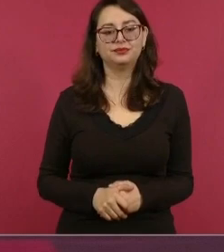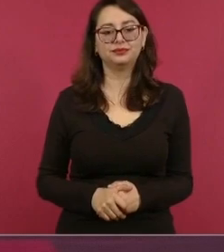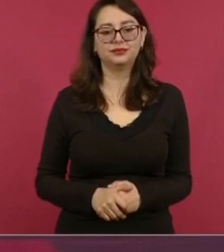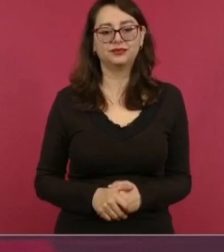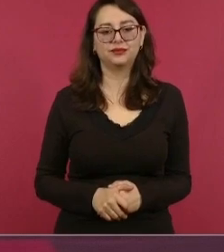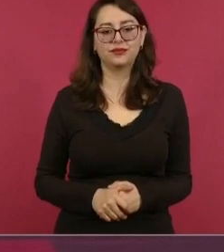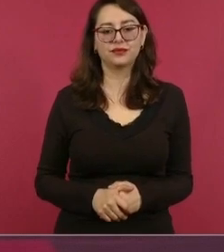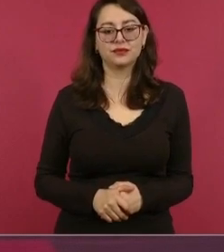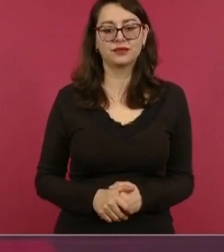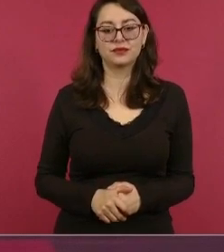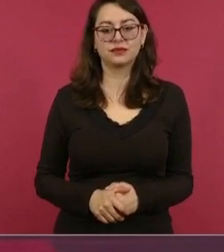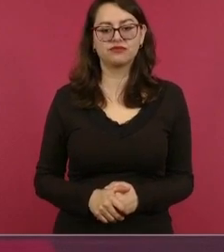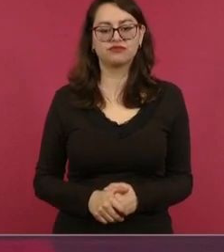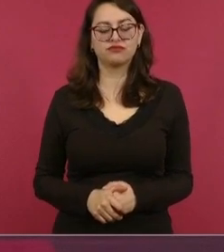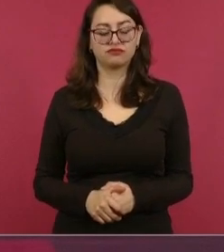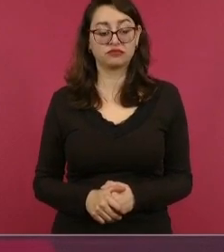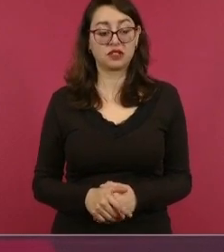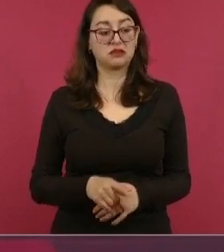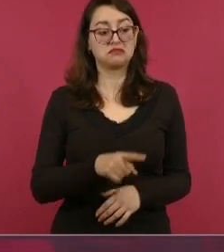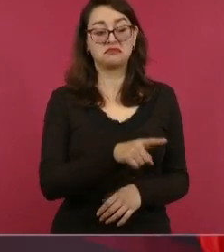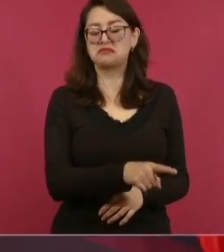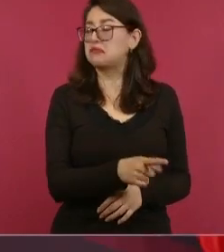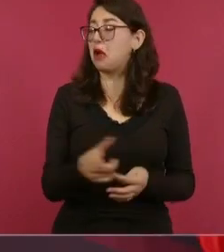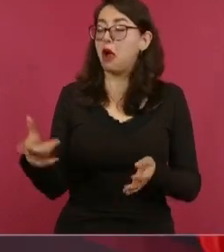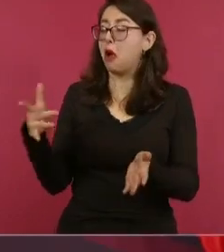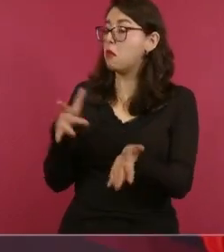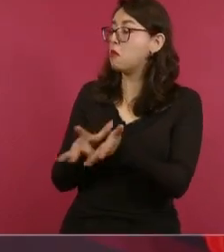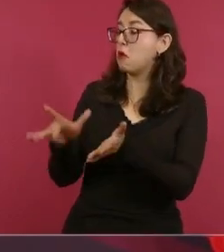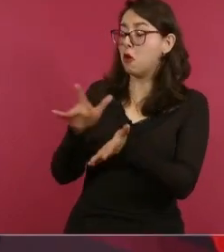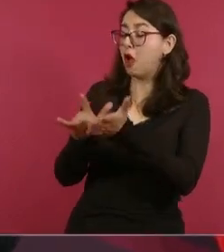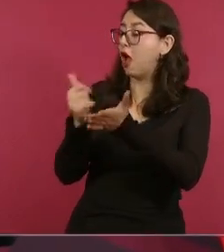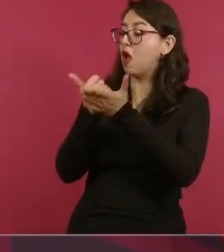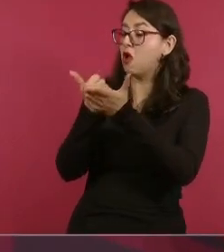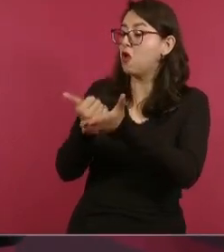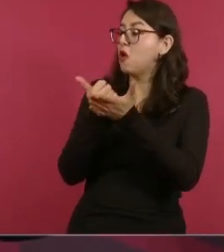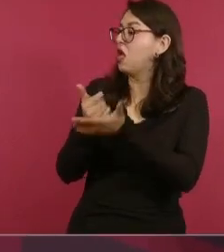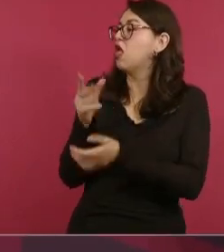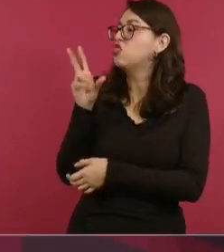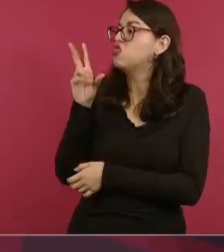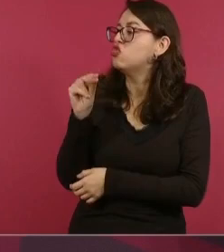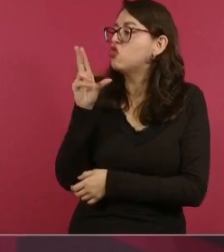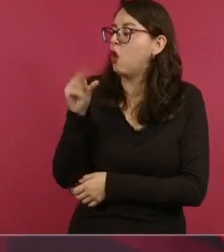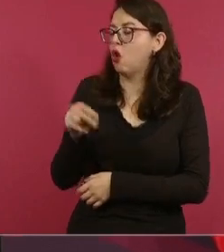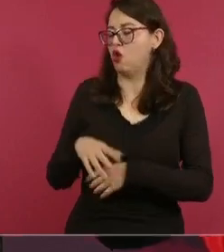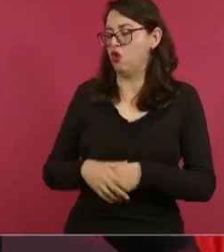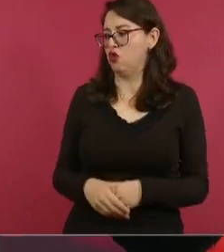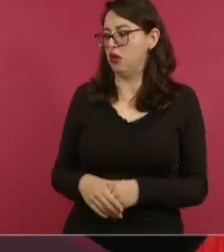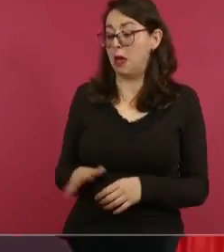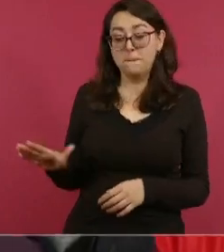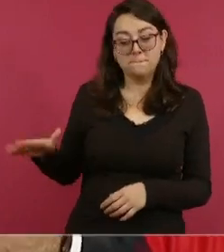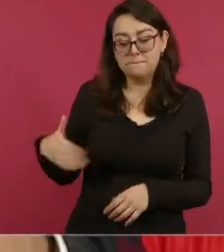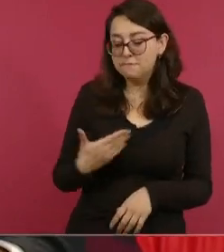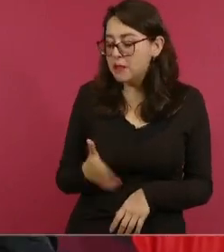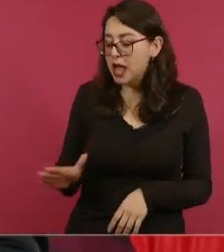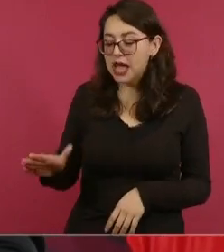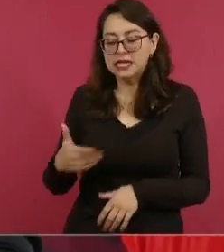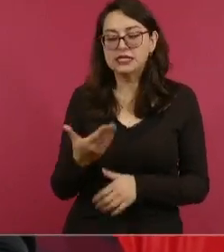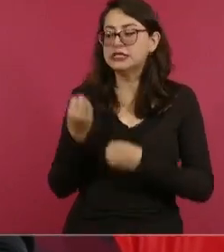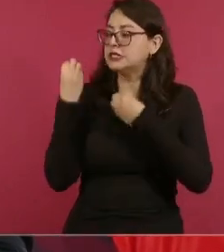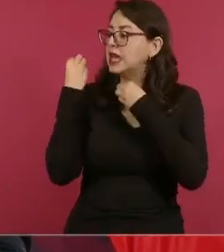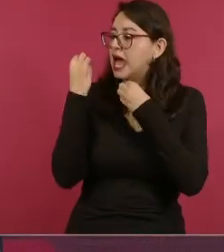de no les des pescado, que eso lo trajeron